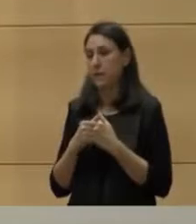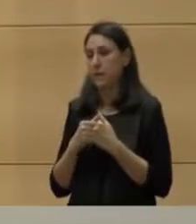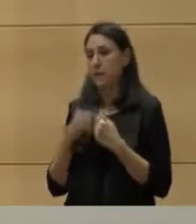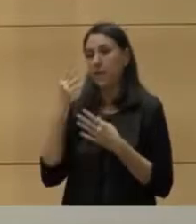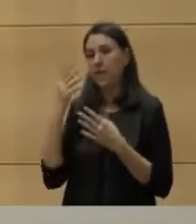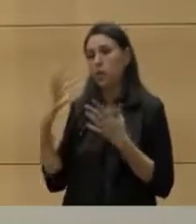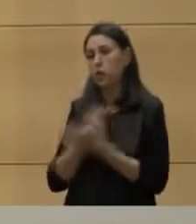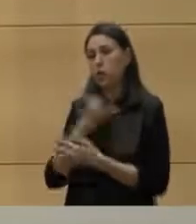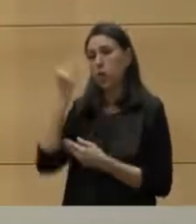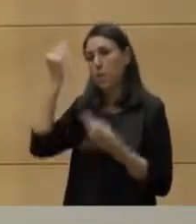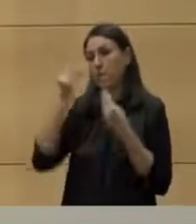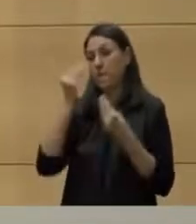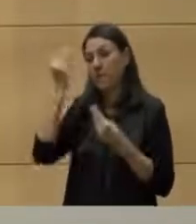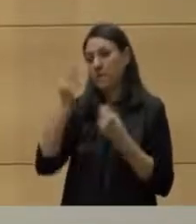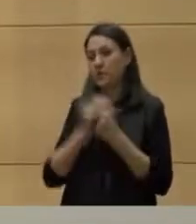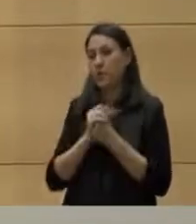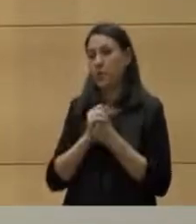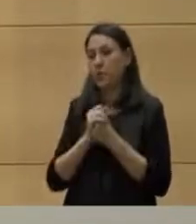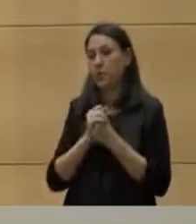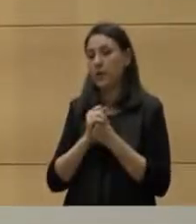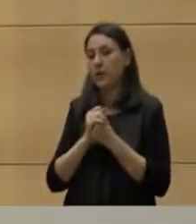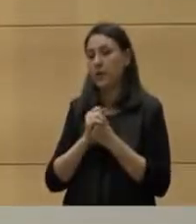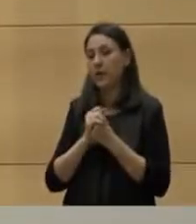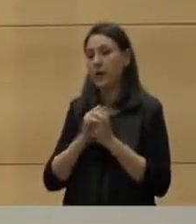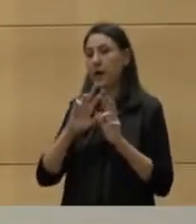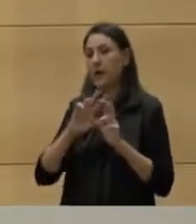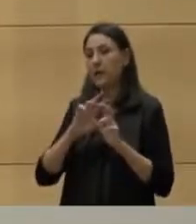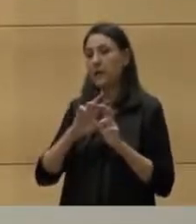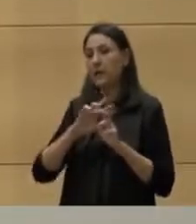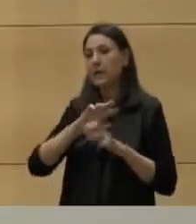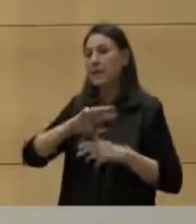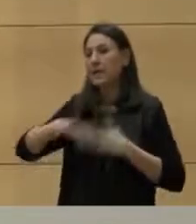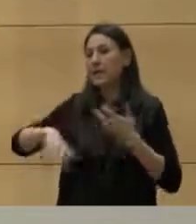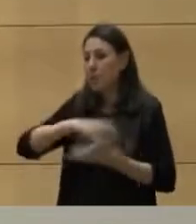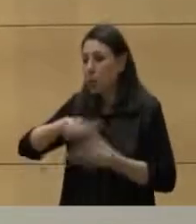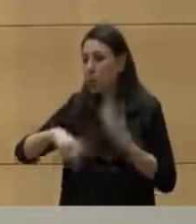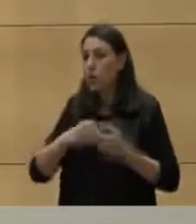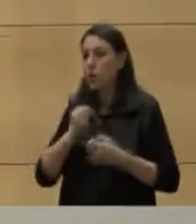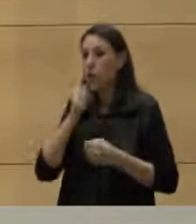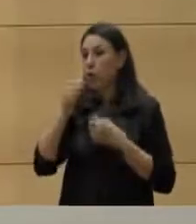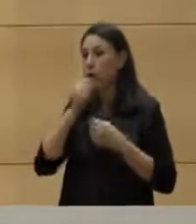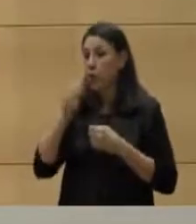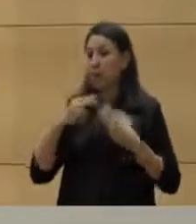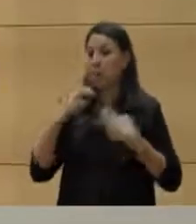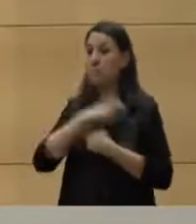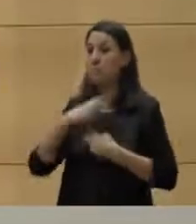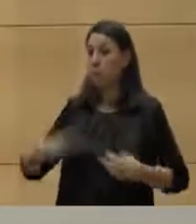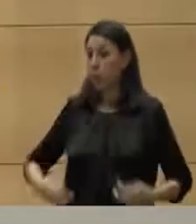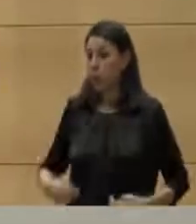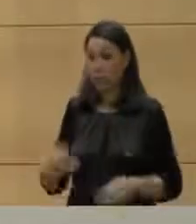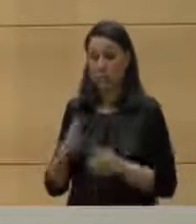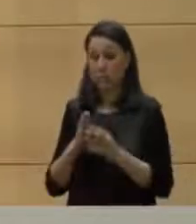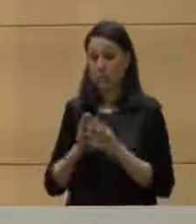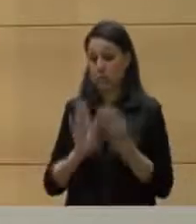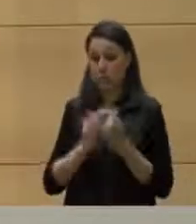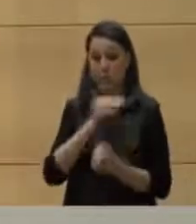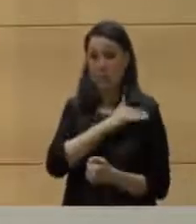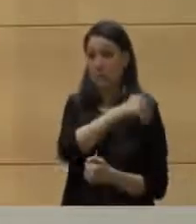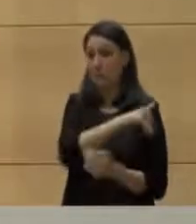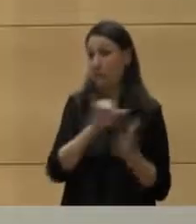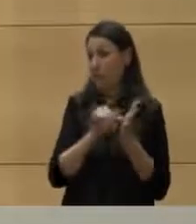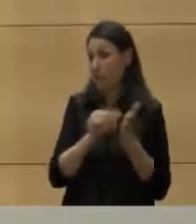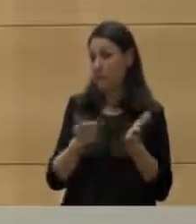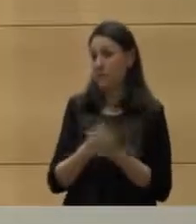Pensamos que la revolución de los claveles estaba muy cerca en el tiempo y en el espacio, Portugal es vecino nuestro, y como estaba tan